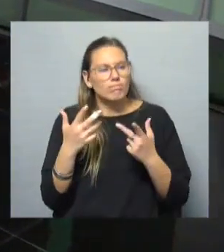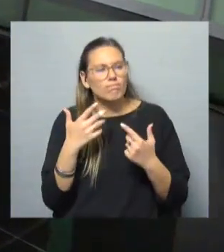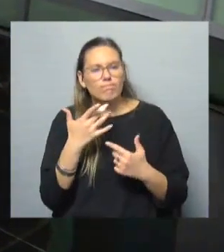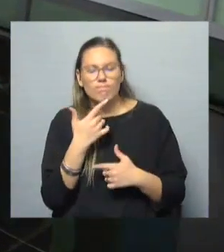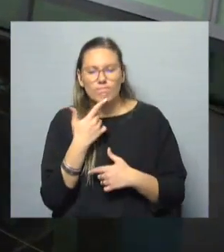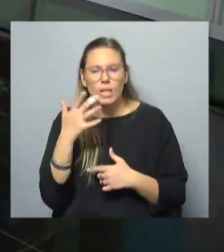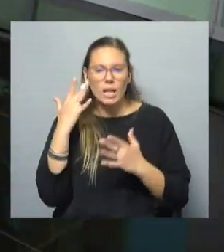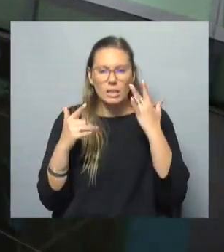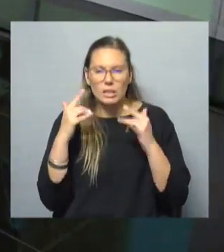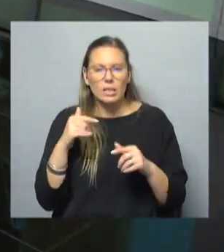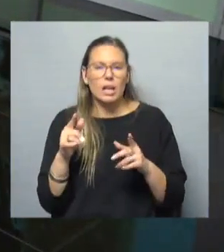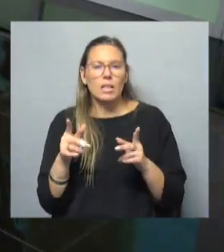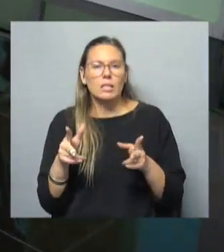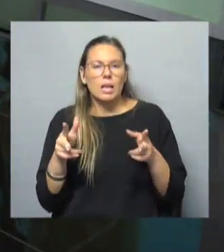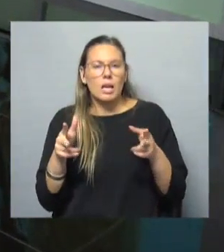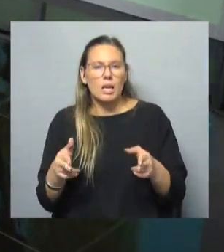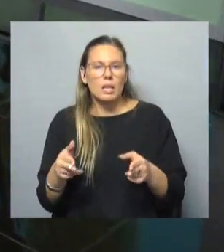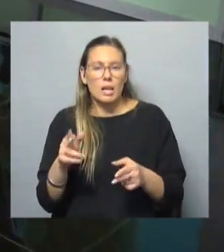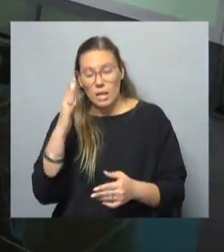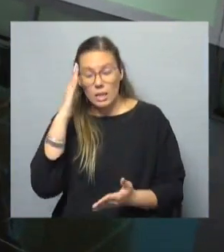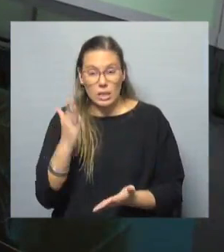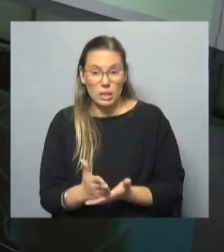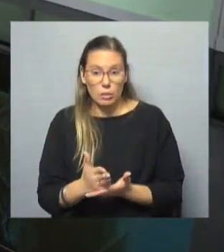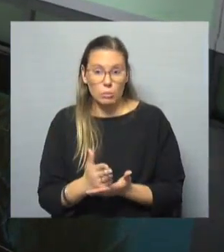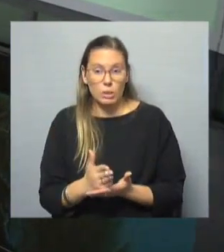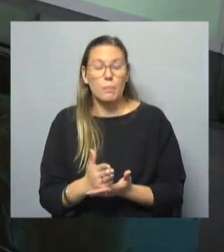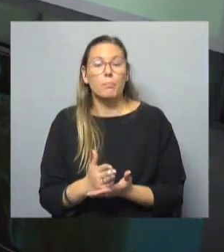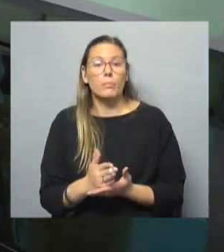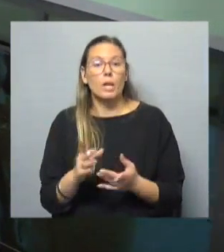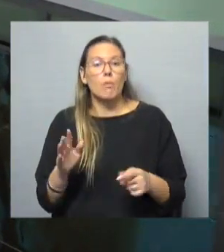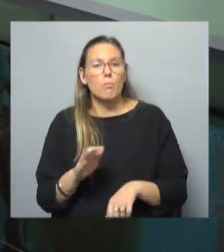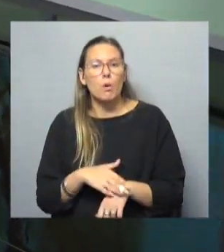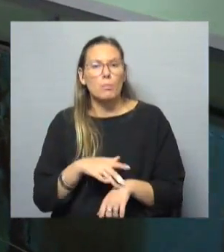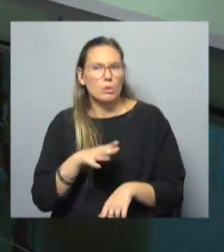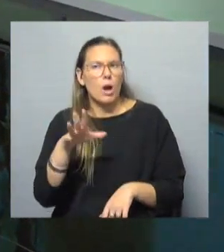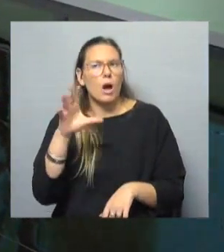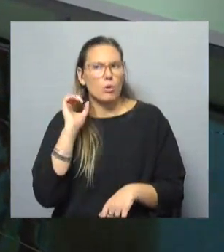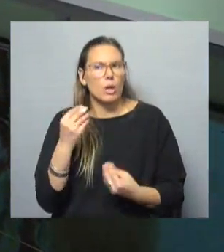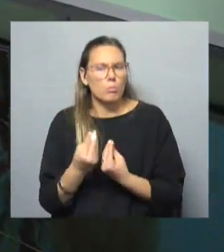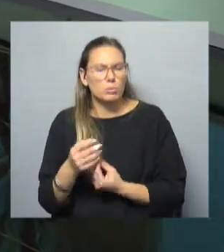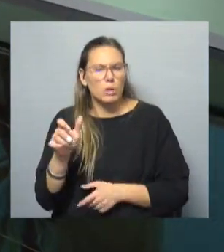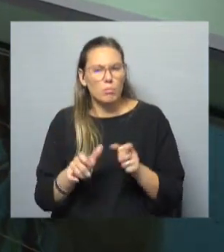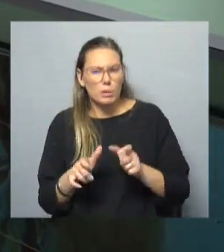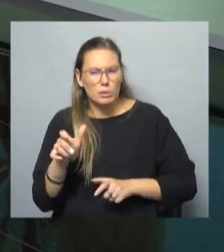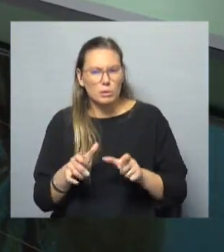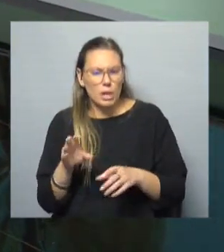en la dictadura, ¿viste? Sí. Y en el momento de hacer esto te recordás a muchas personas también que estaban